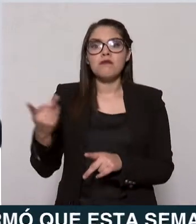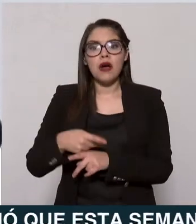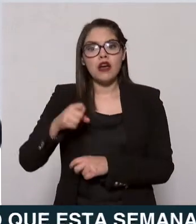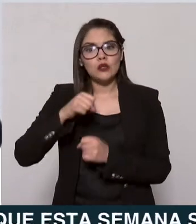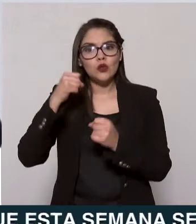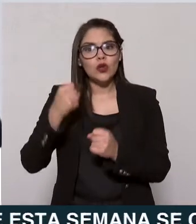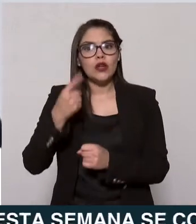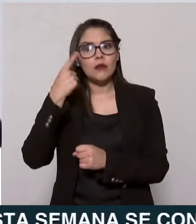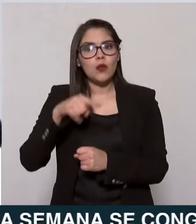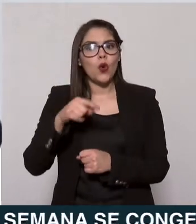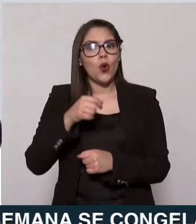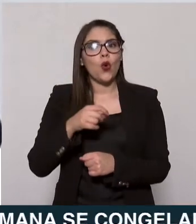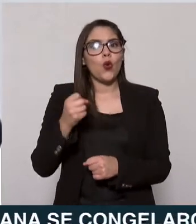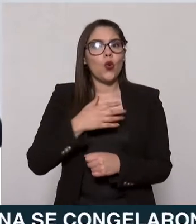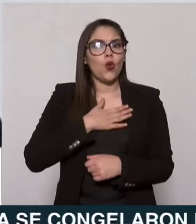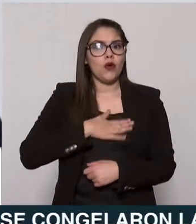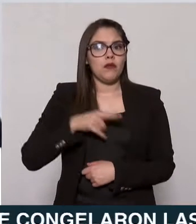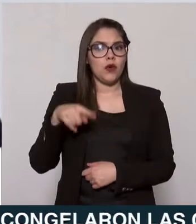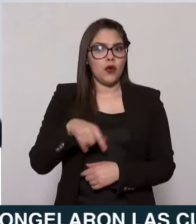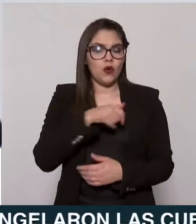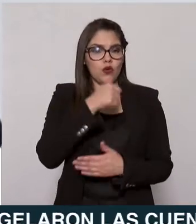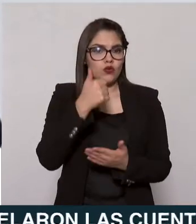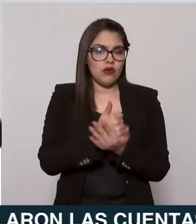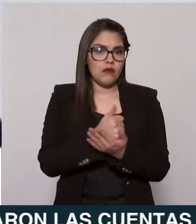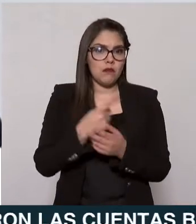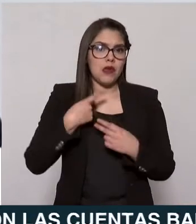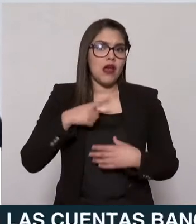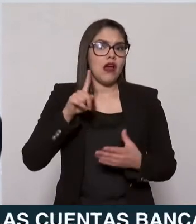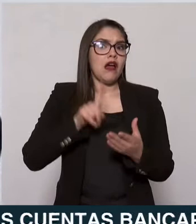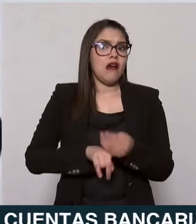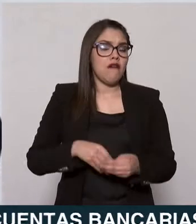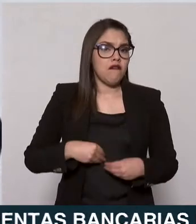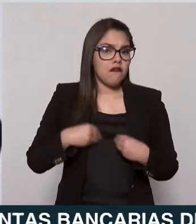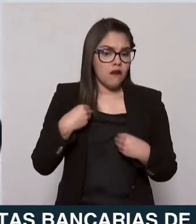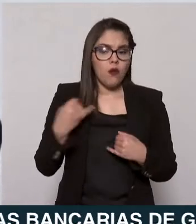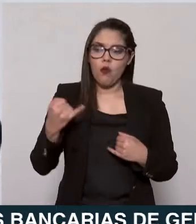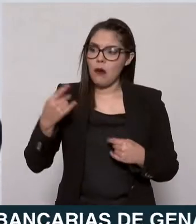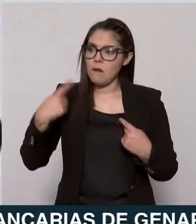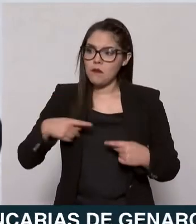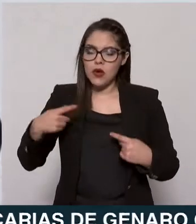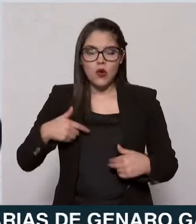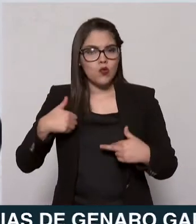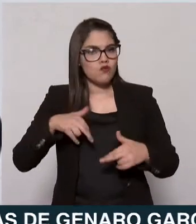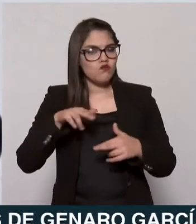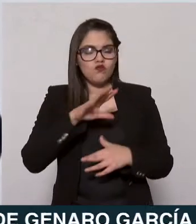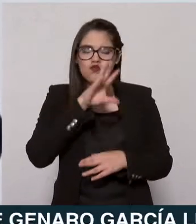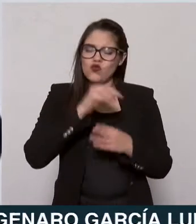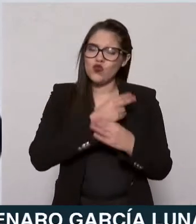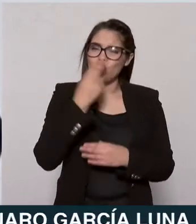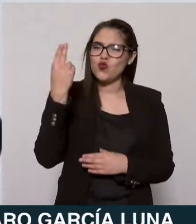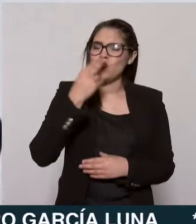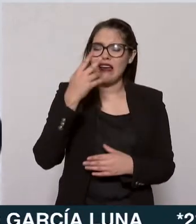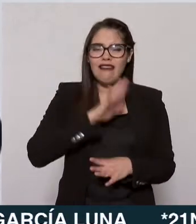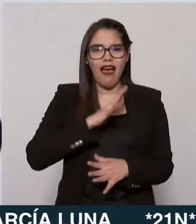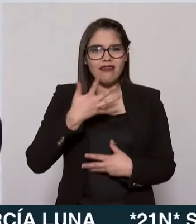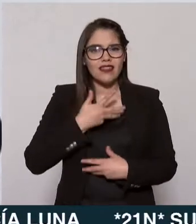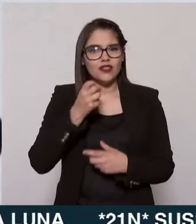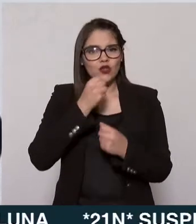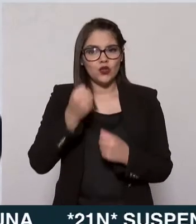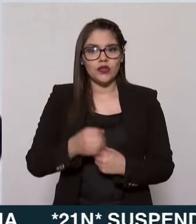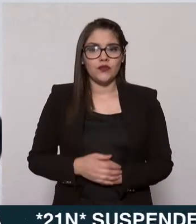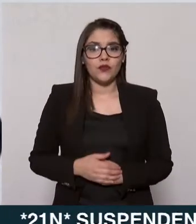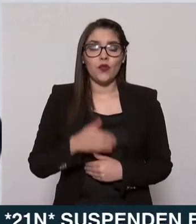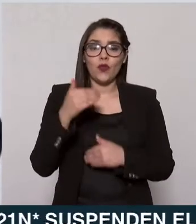justicia para nuestra ciudad, sus habitantes y los representantes populares. El modelo de fiscalía conlleva